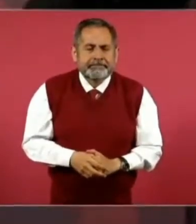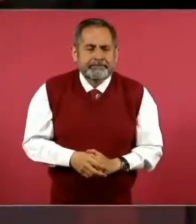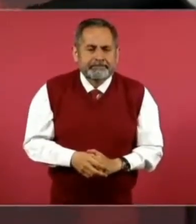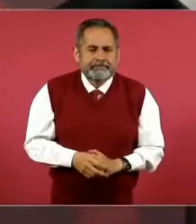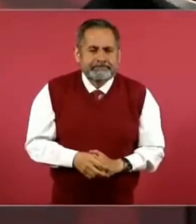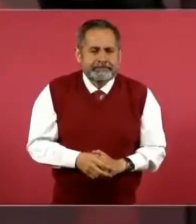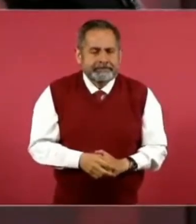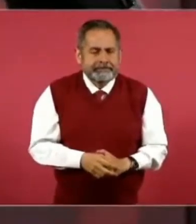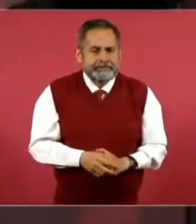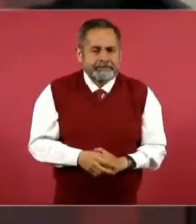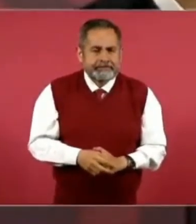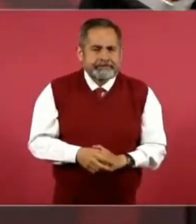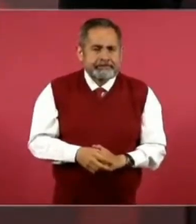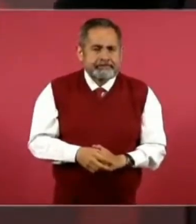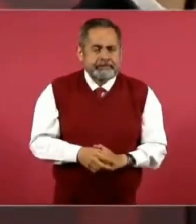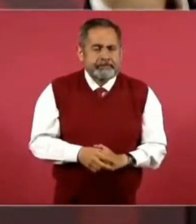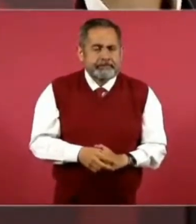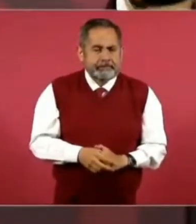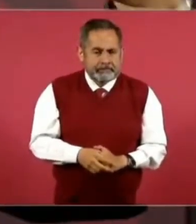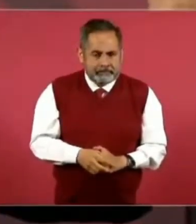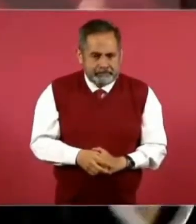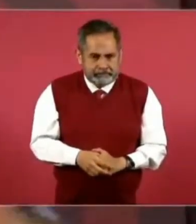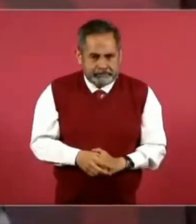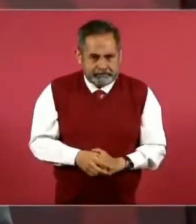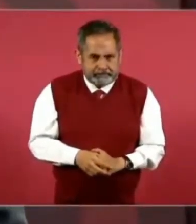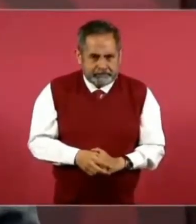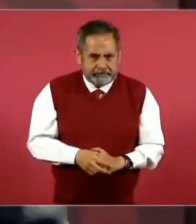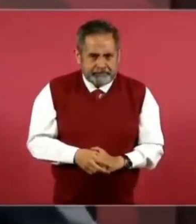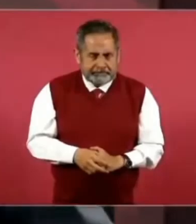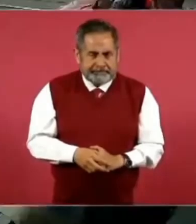Si antes